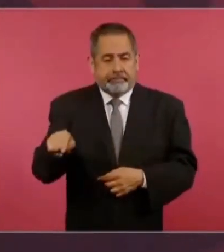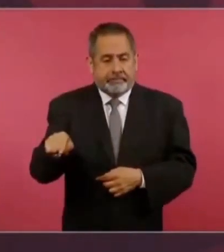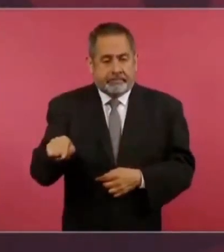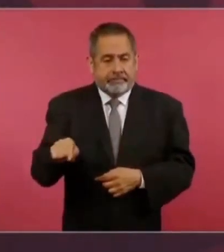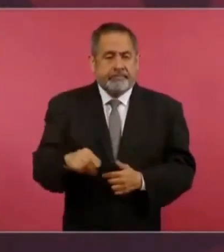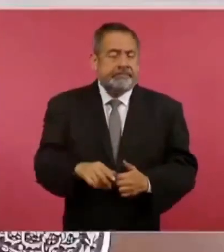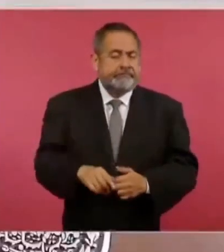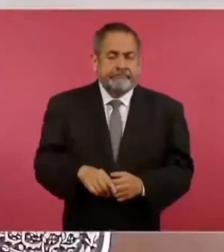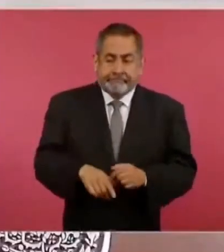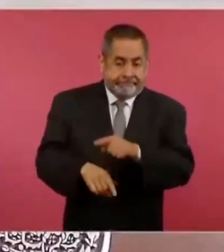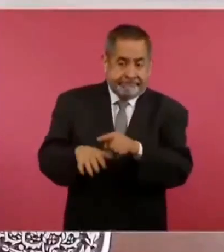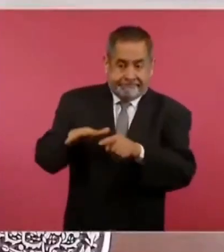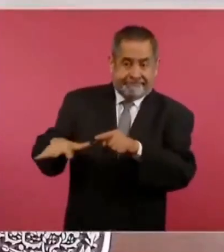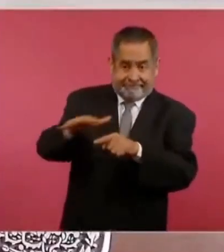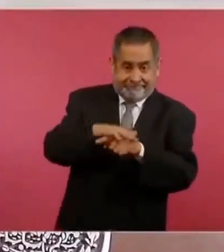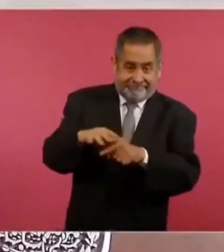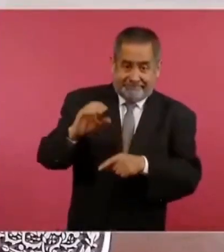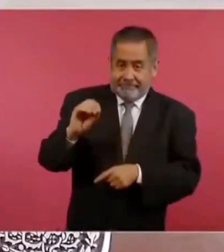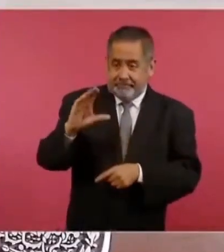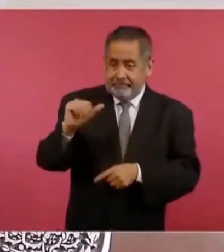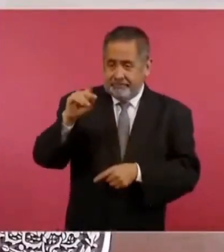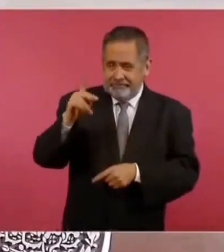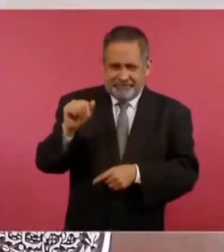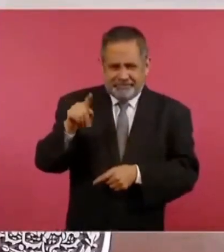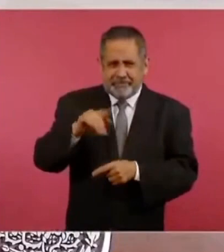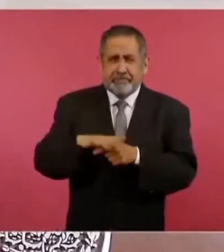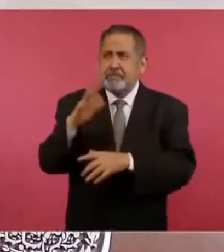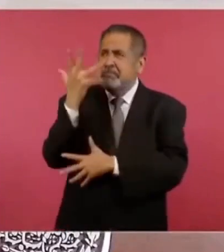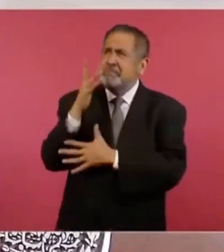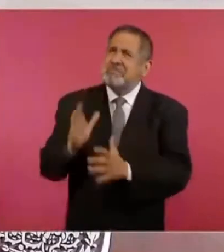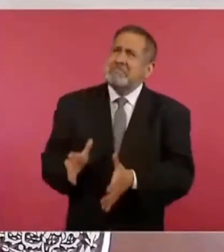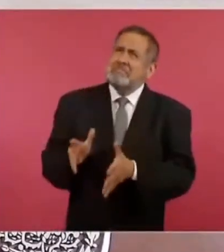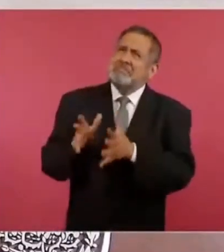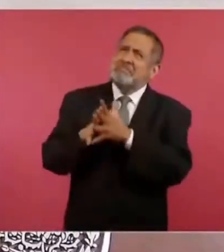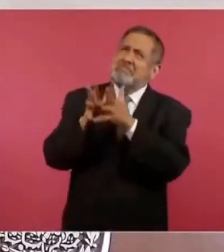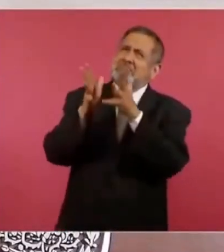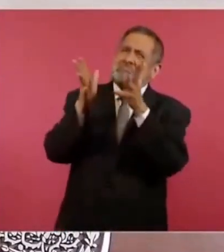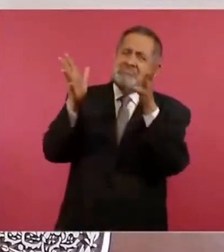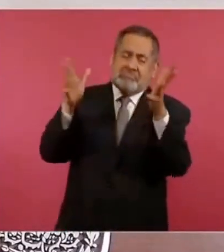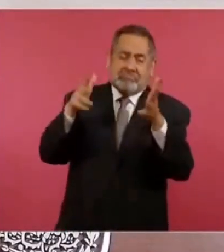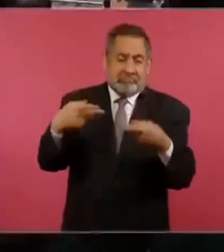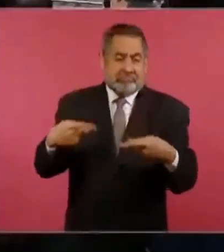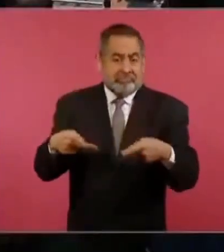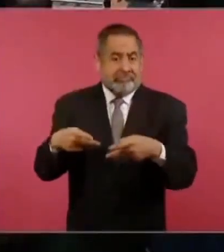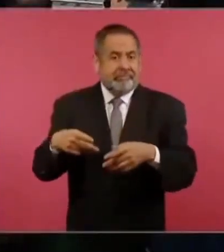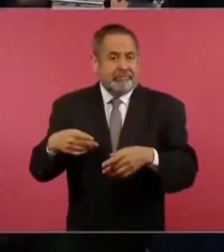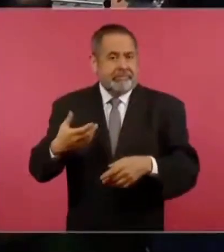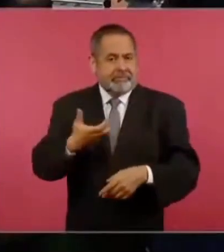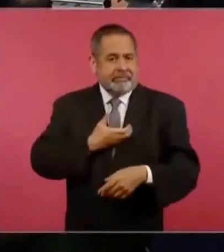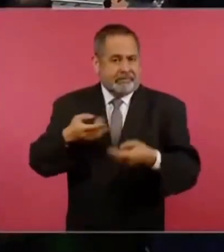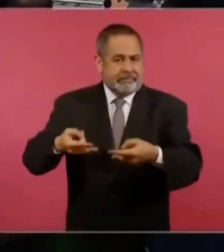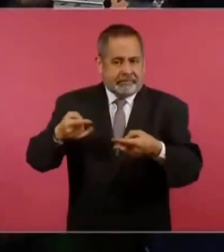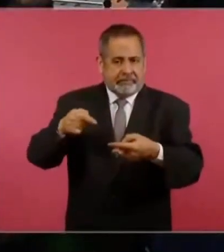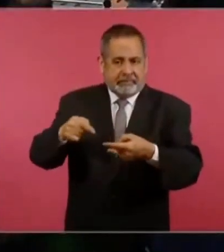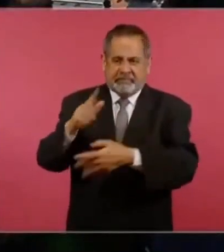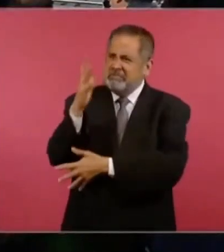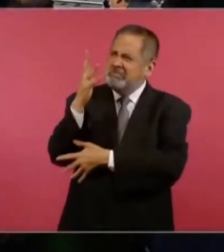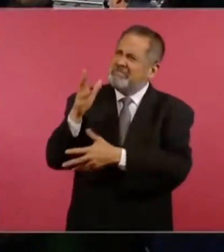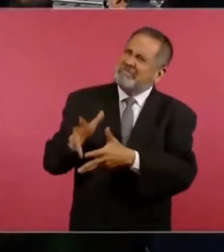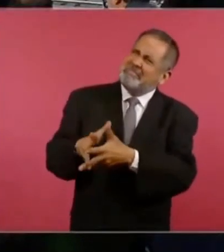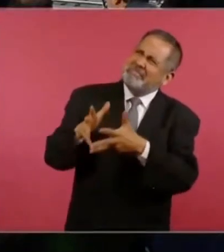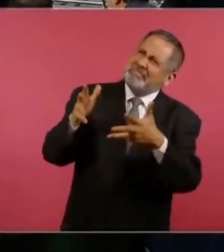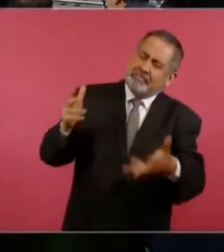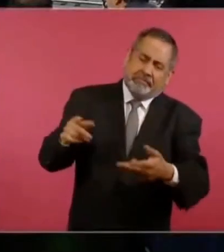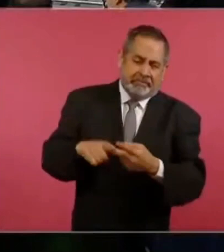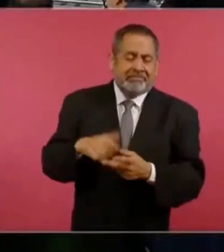vean qué ceiba tan bella hay en la plaza, única. Sí. Conozco,